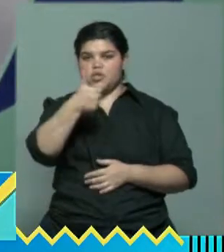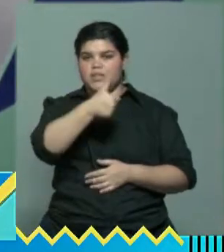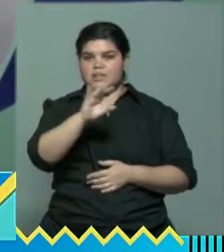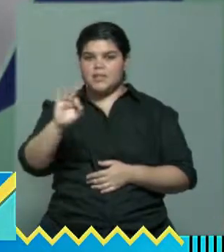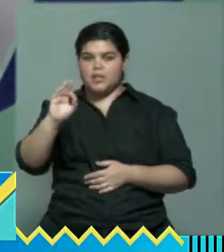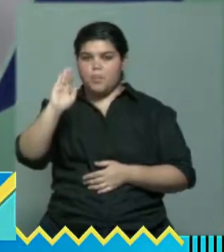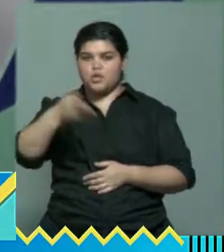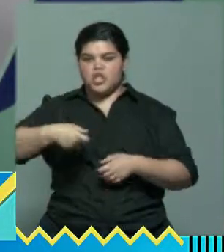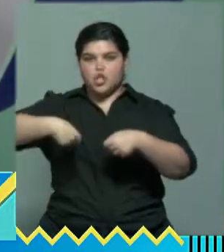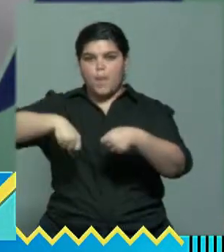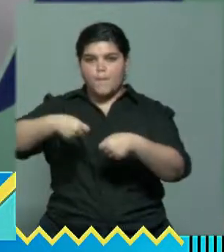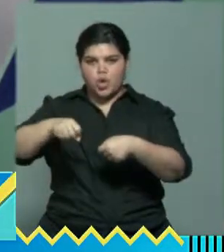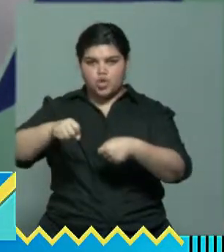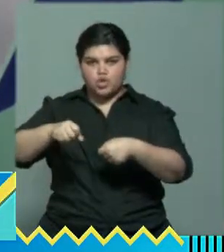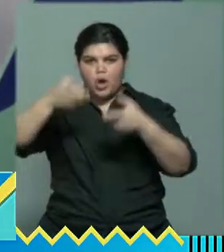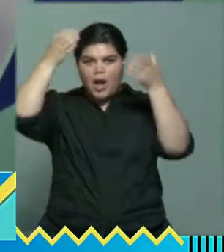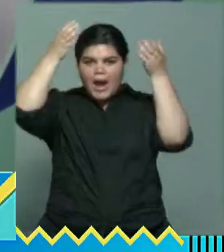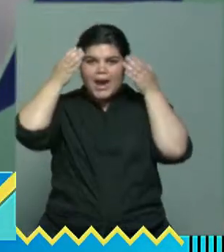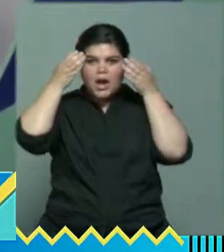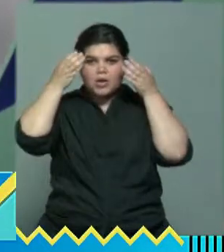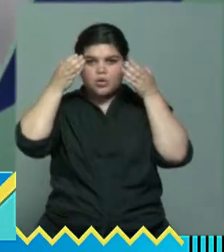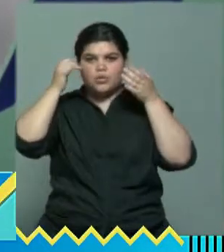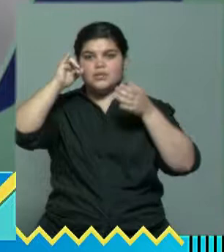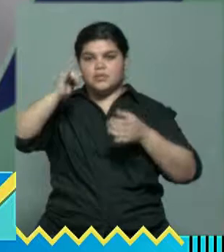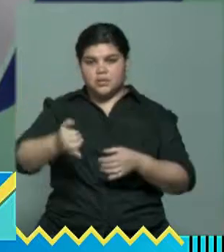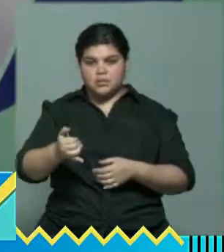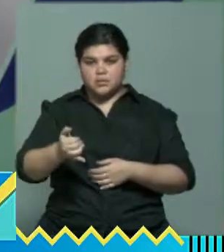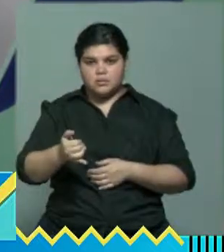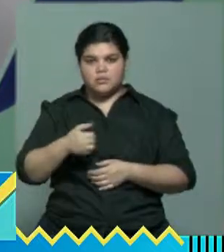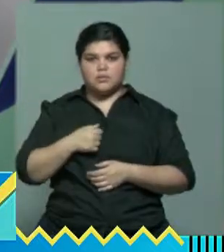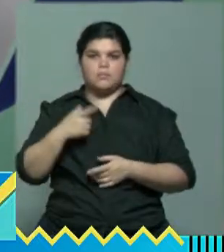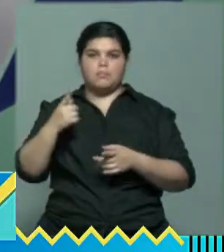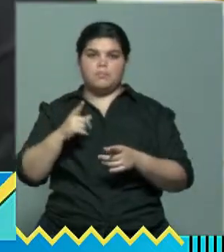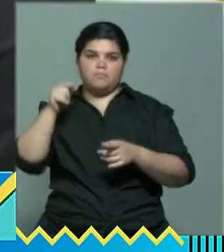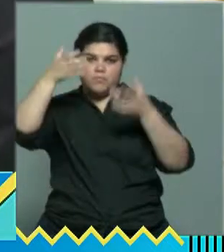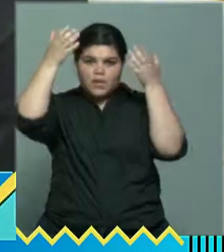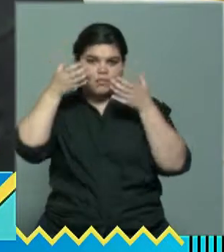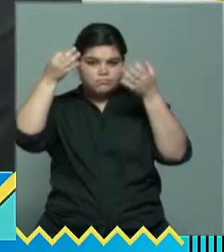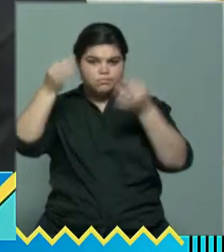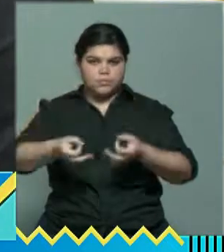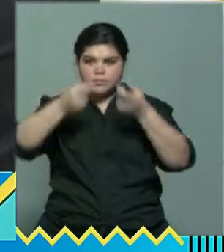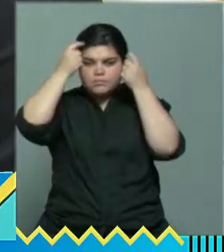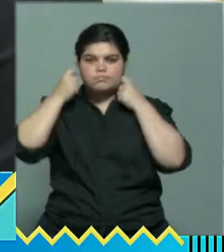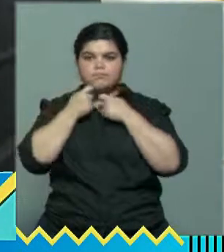de motociclistas usa el casco de protección homologado y debidamente colocado.